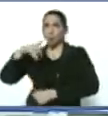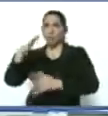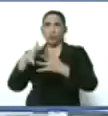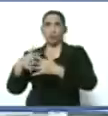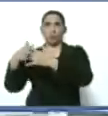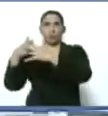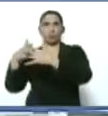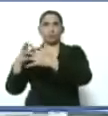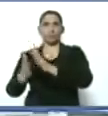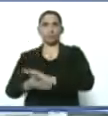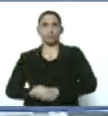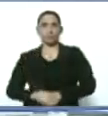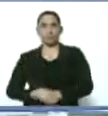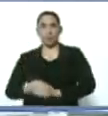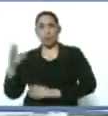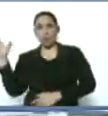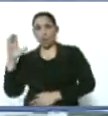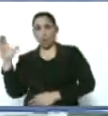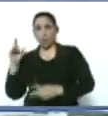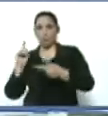Unidos. Colombia,